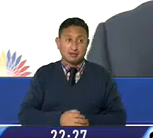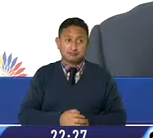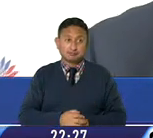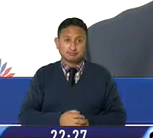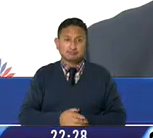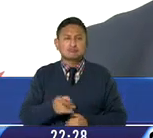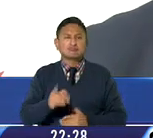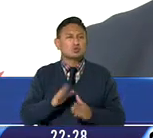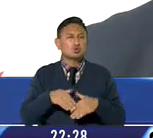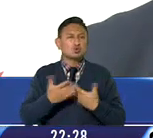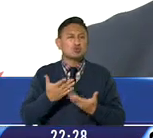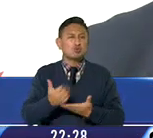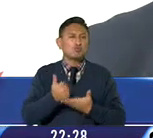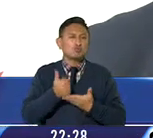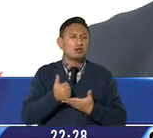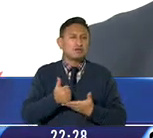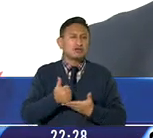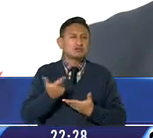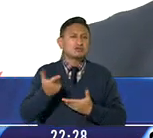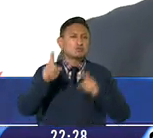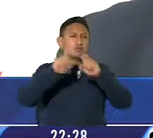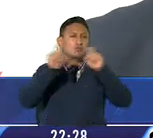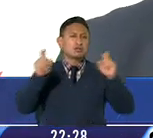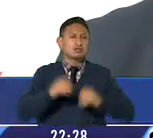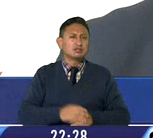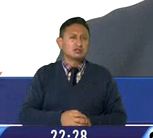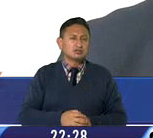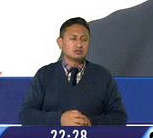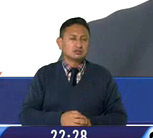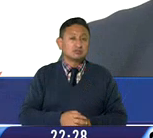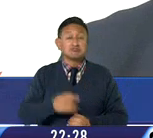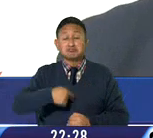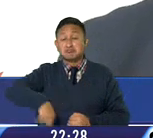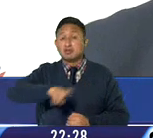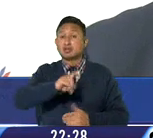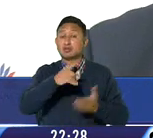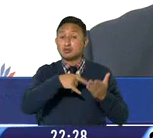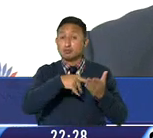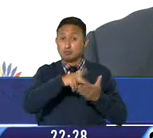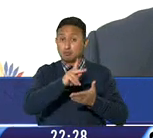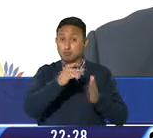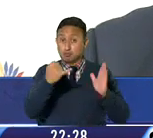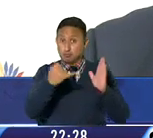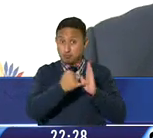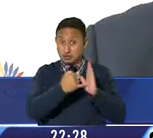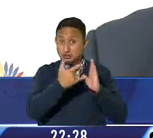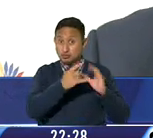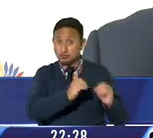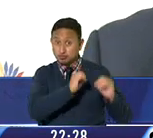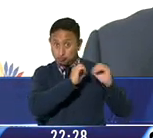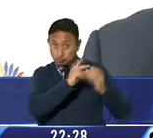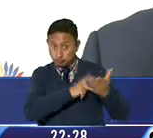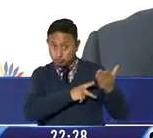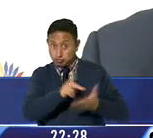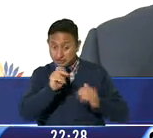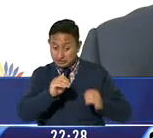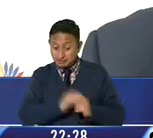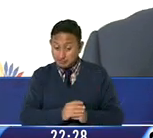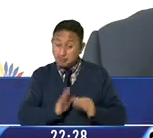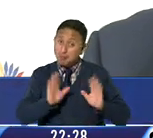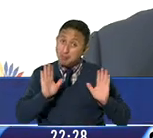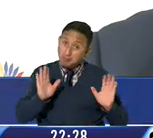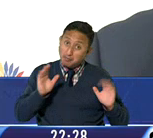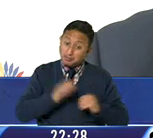estaría beneficiando a estas grandes empresas que usted menciona? Hay algunos impuestos que están obligados a pagar y que aparentemente se les